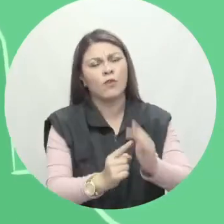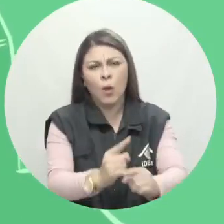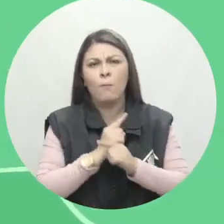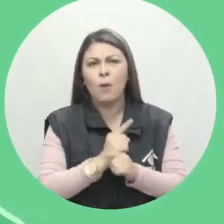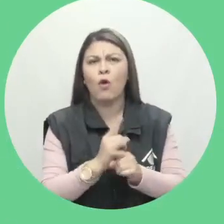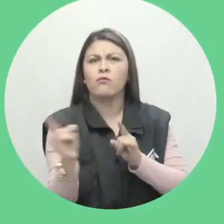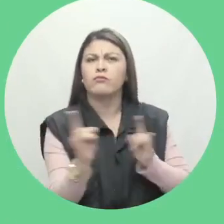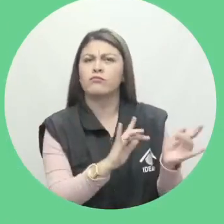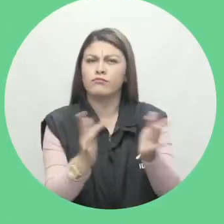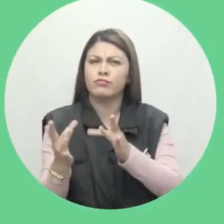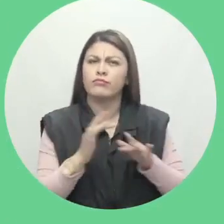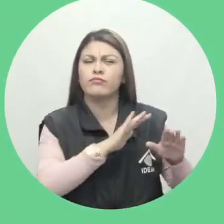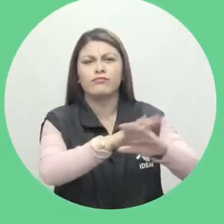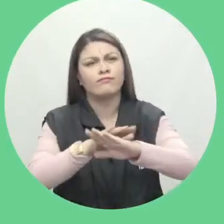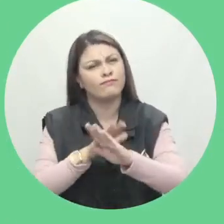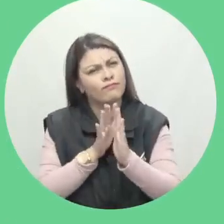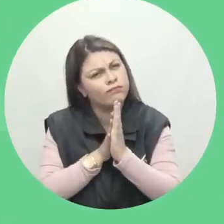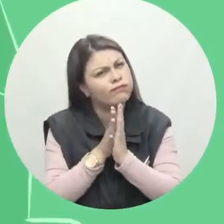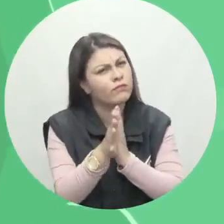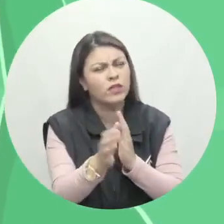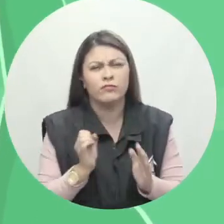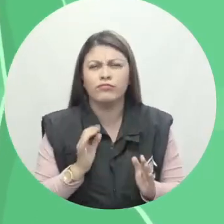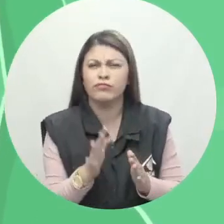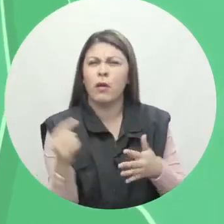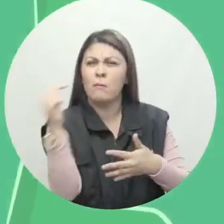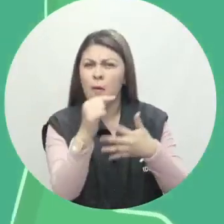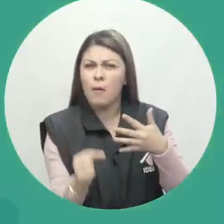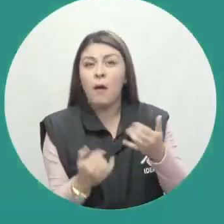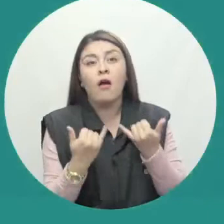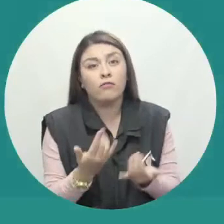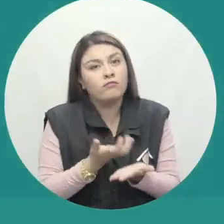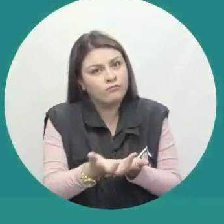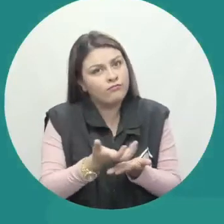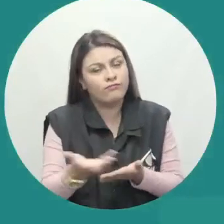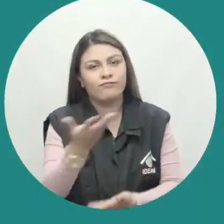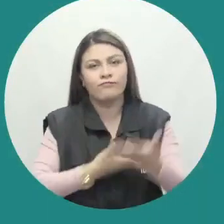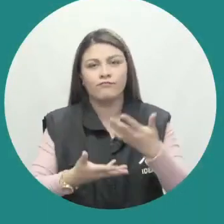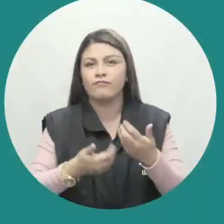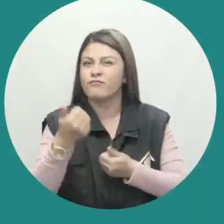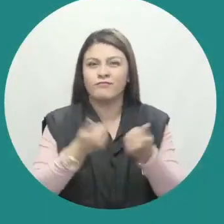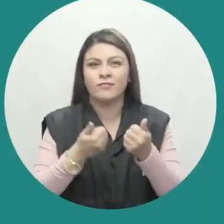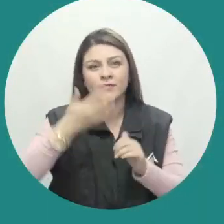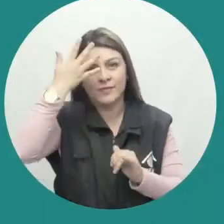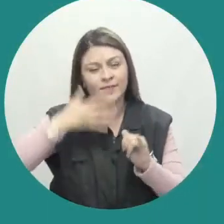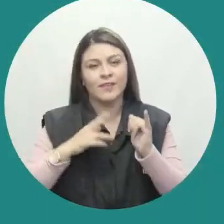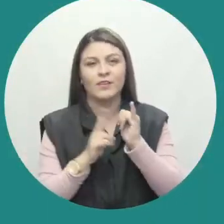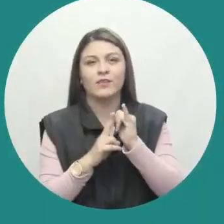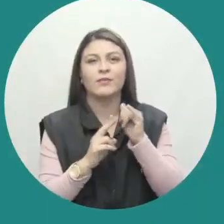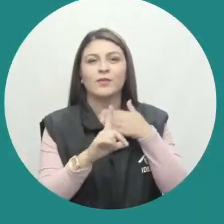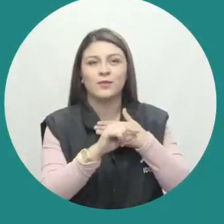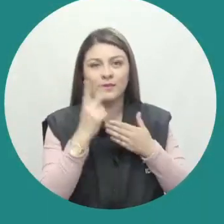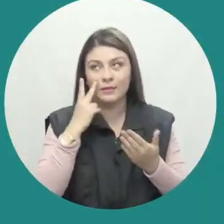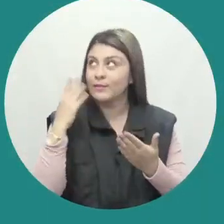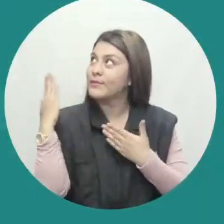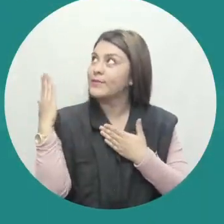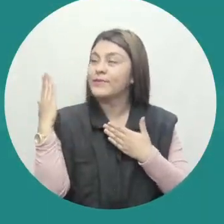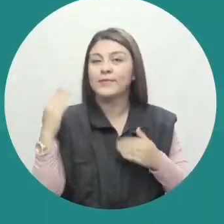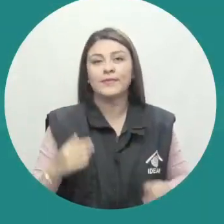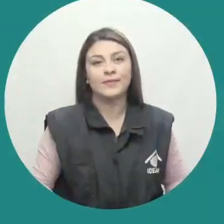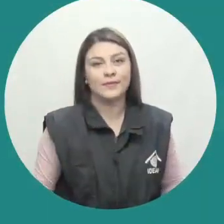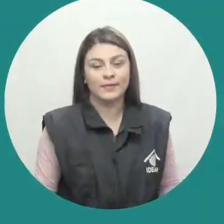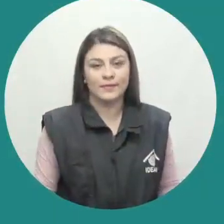tiempo real, detallada, satelital, recomendaciones y muchas opciones de interacción. Síganos a través de nuestras redes sociales.